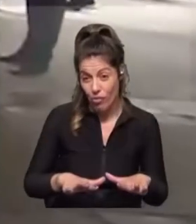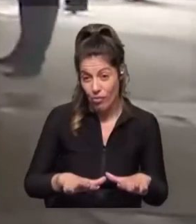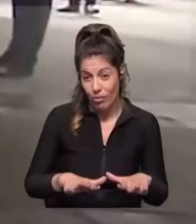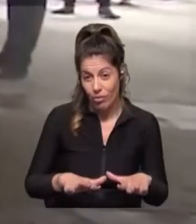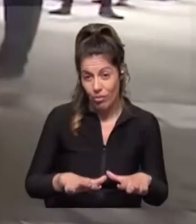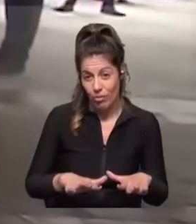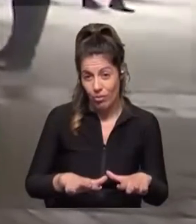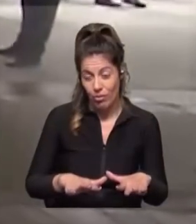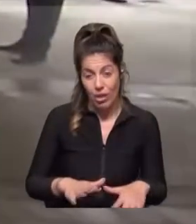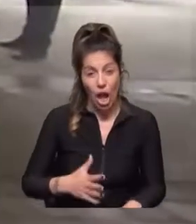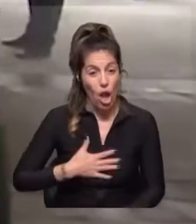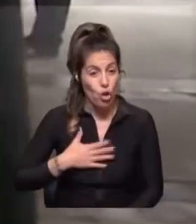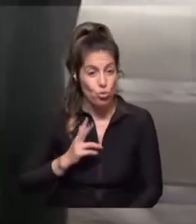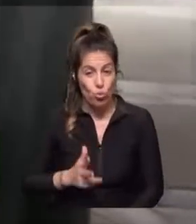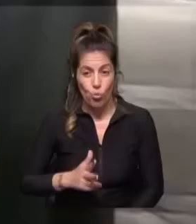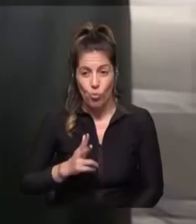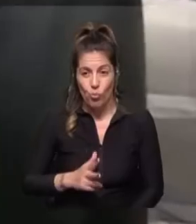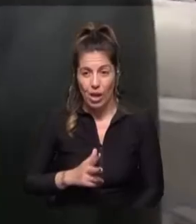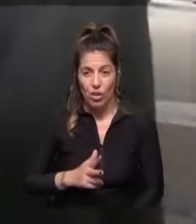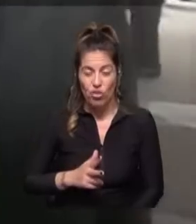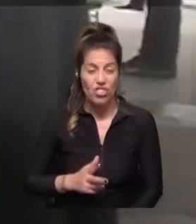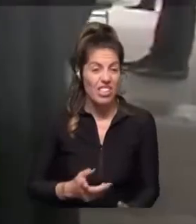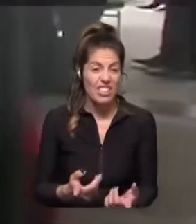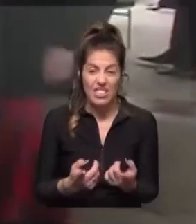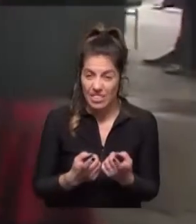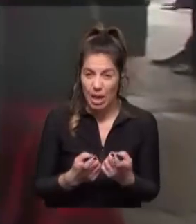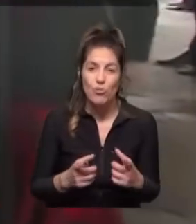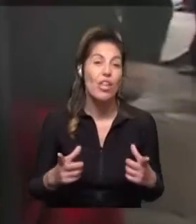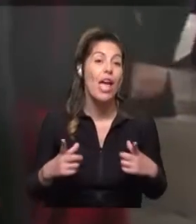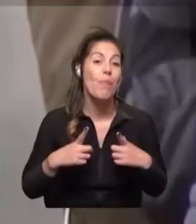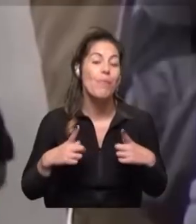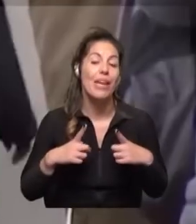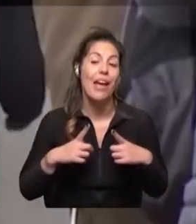y los humanos necesitamos esperanza